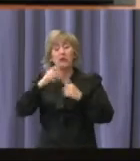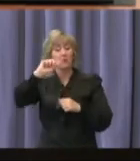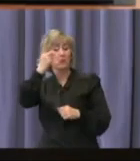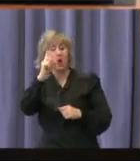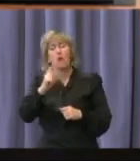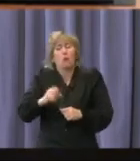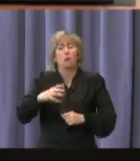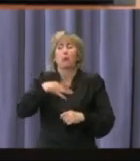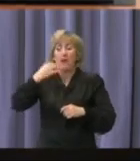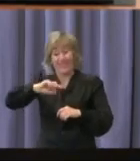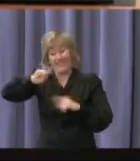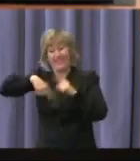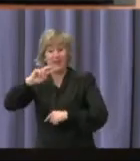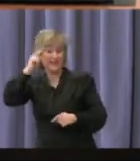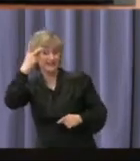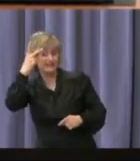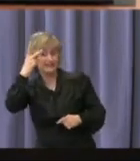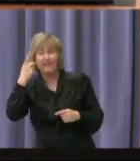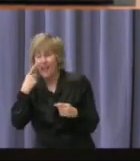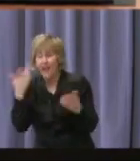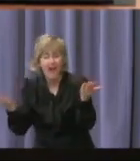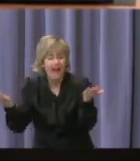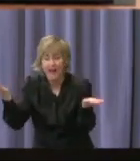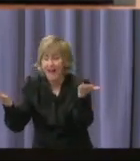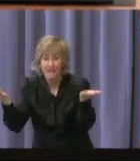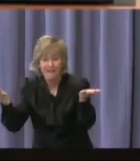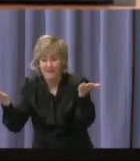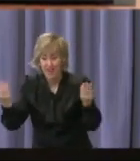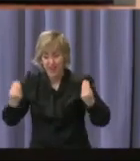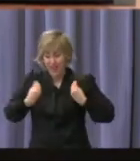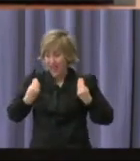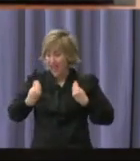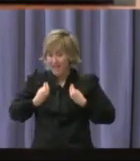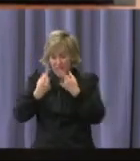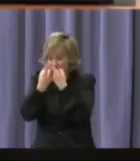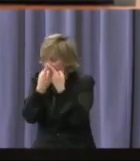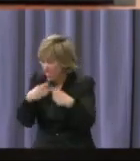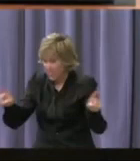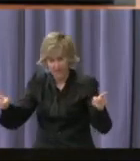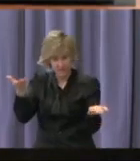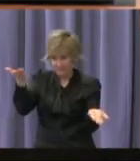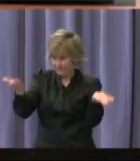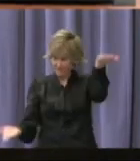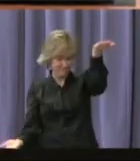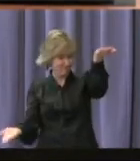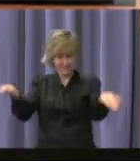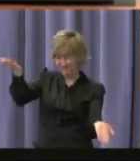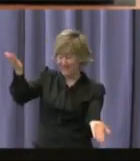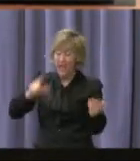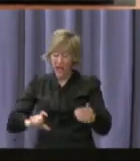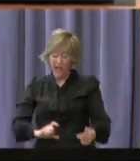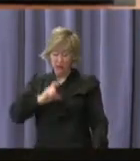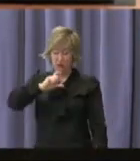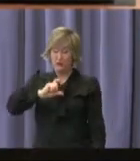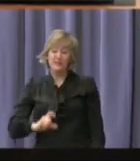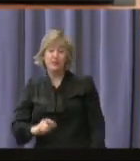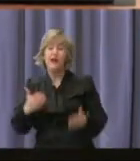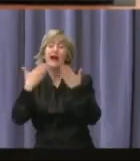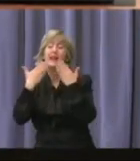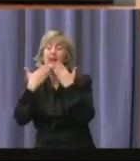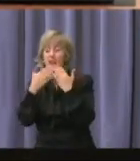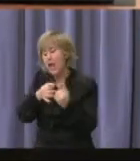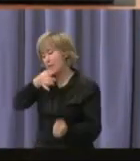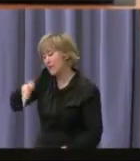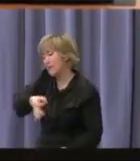segunda. Fijaros qué tontería, te cambia la vida. Y eso, que es la autoestima, lo hace el lenguaje. Y